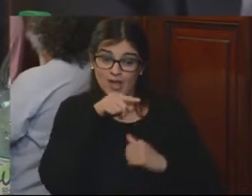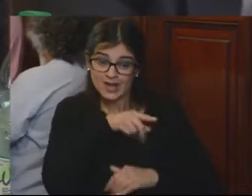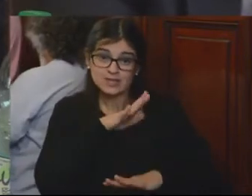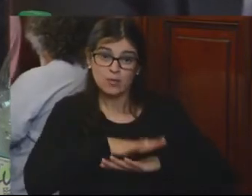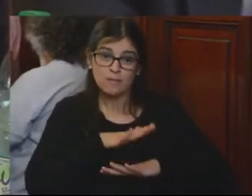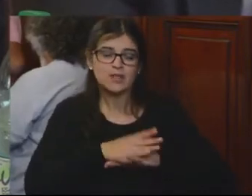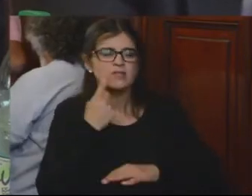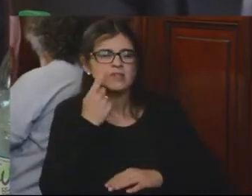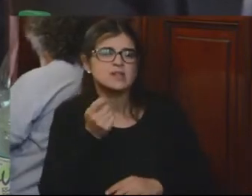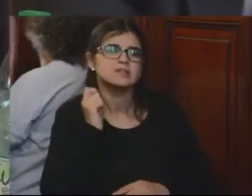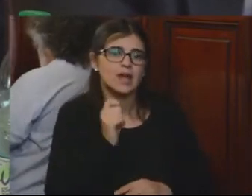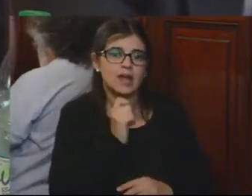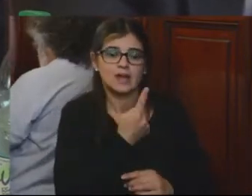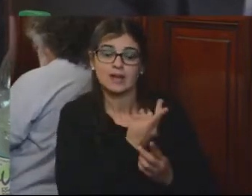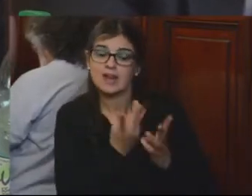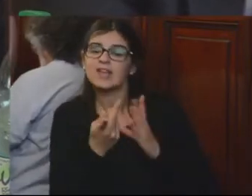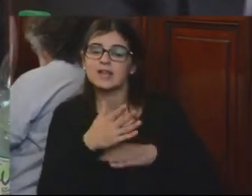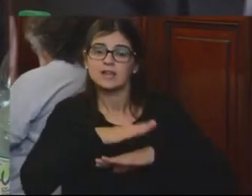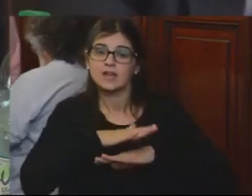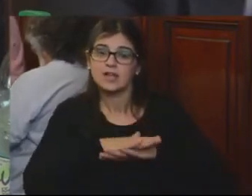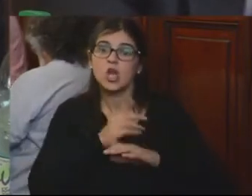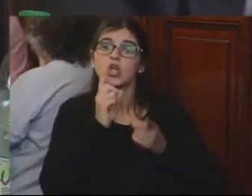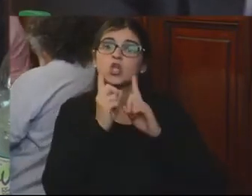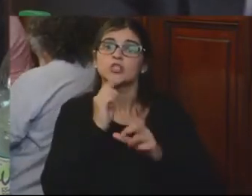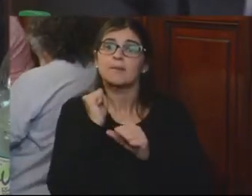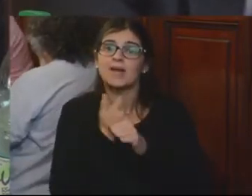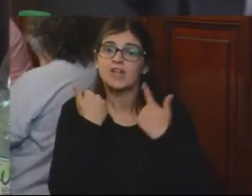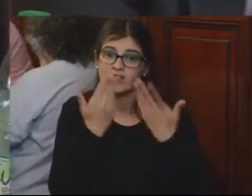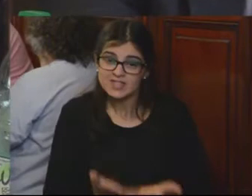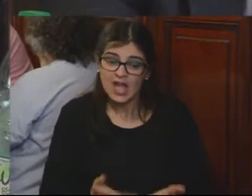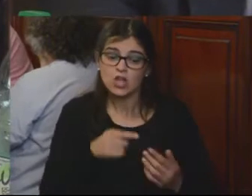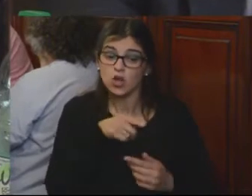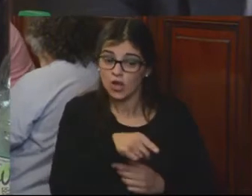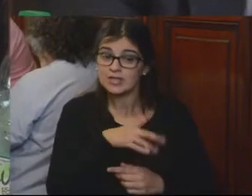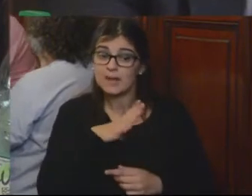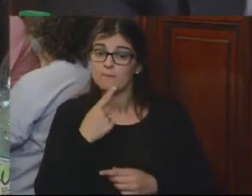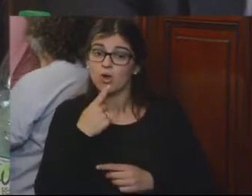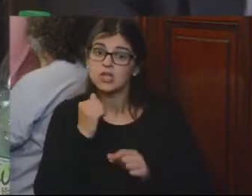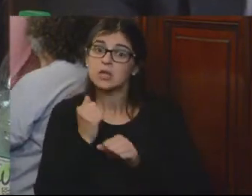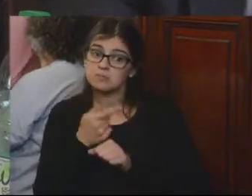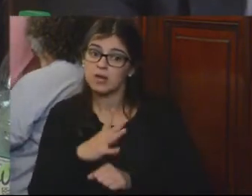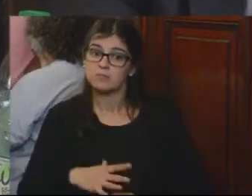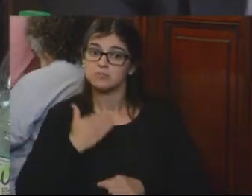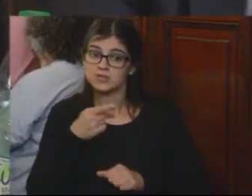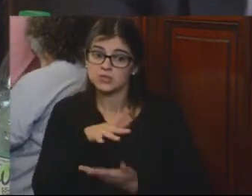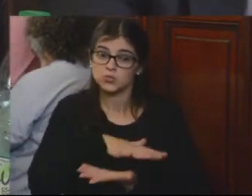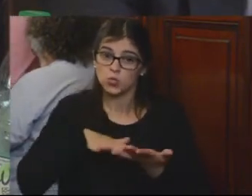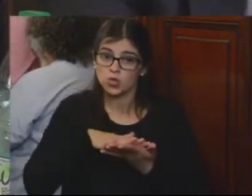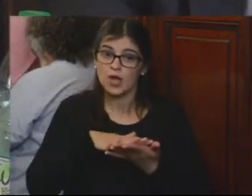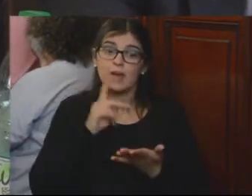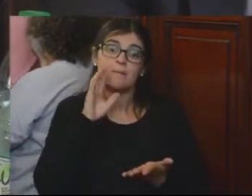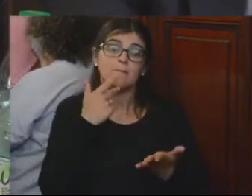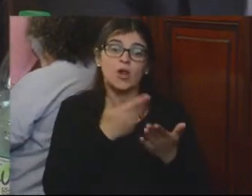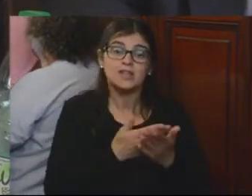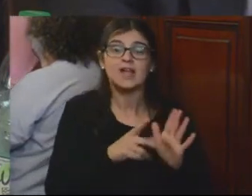a los actores que contribuyeron y 11 beneficiarios se beneficiaron de estas políticas y proponer las modificaciones legislativas